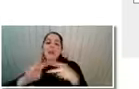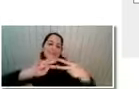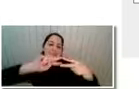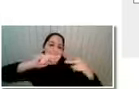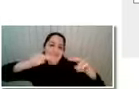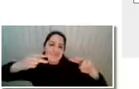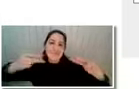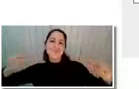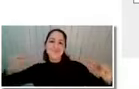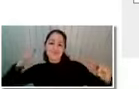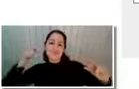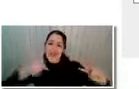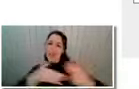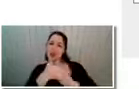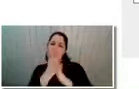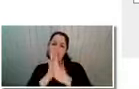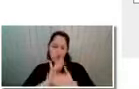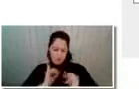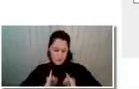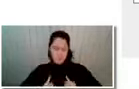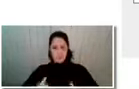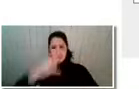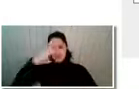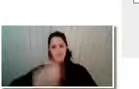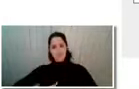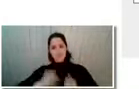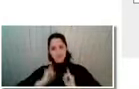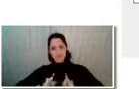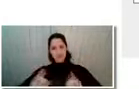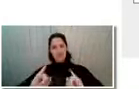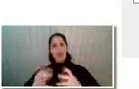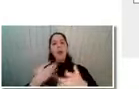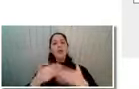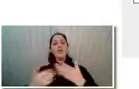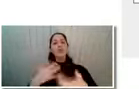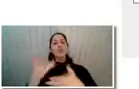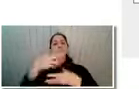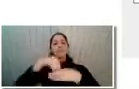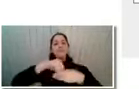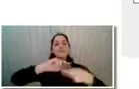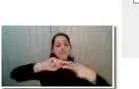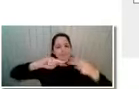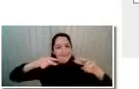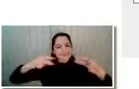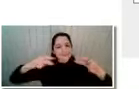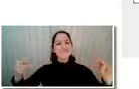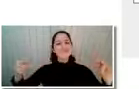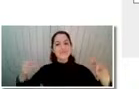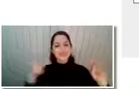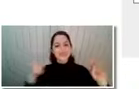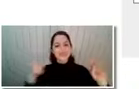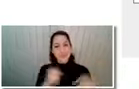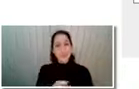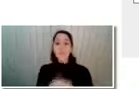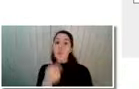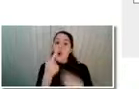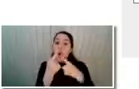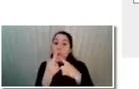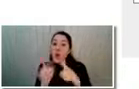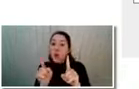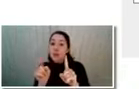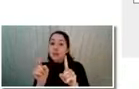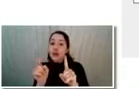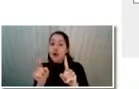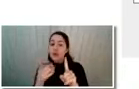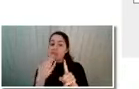toda la información genética. Pero hay otra molécula que también contiene información genética y es la que está presente en los